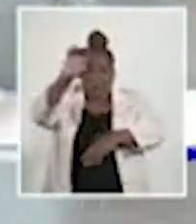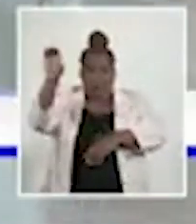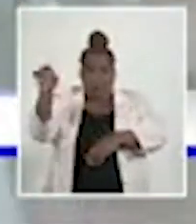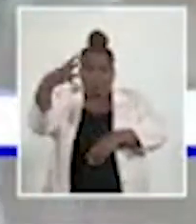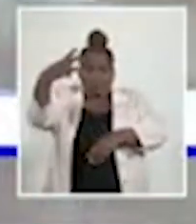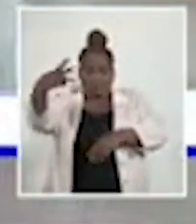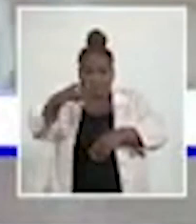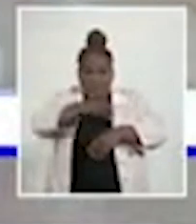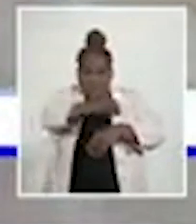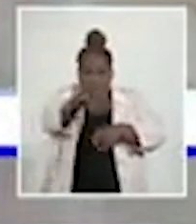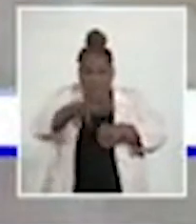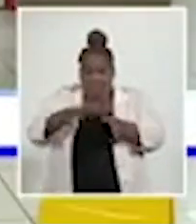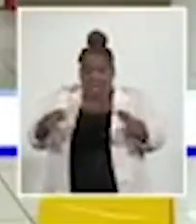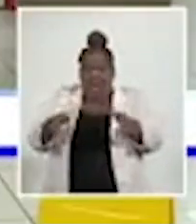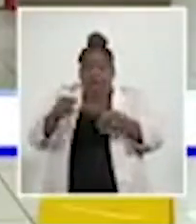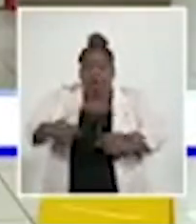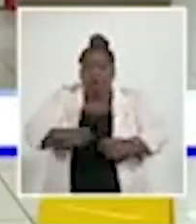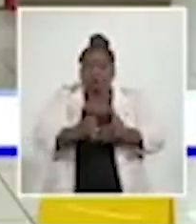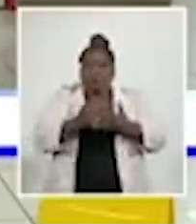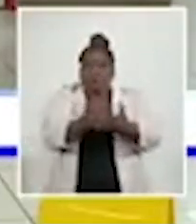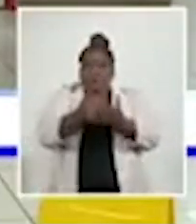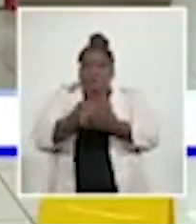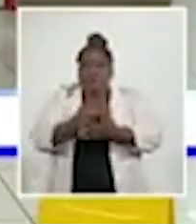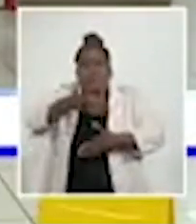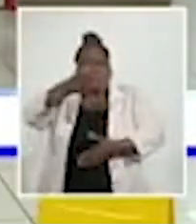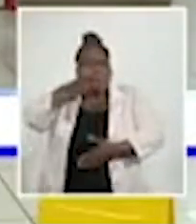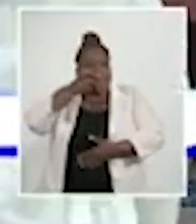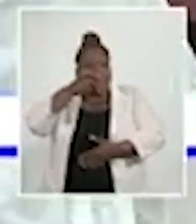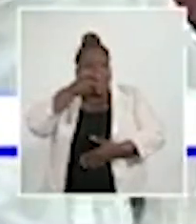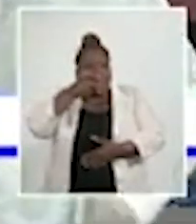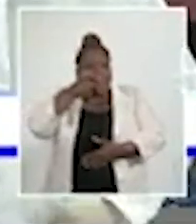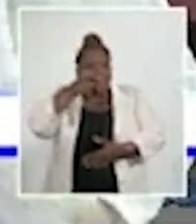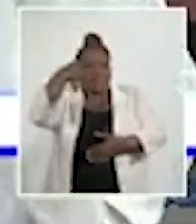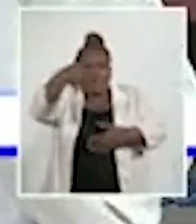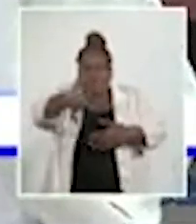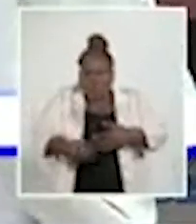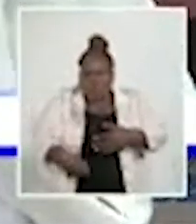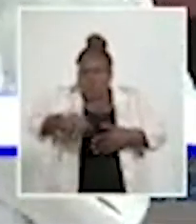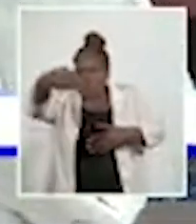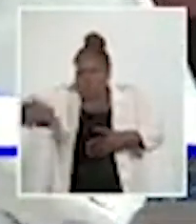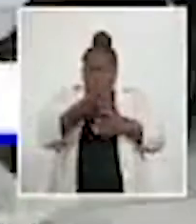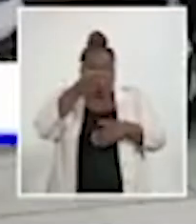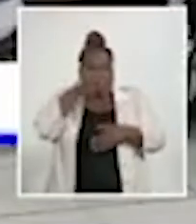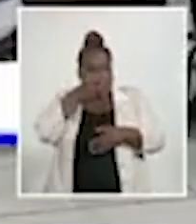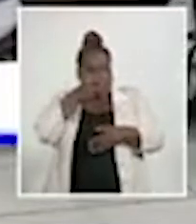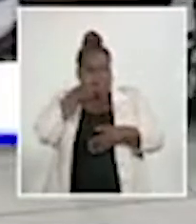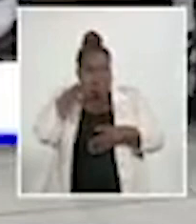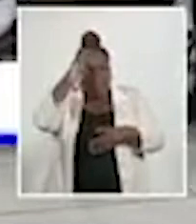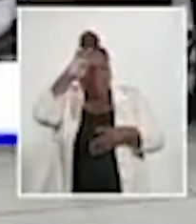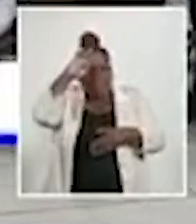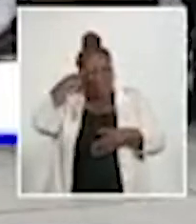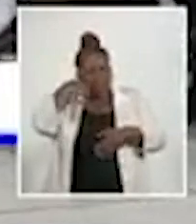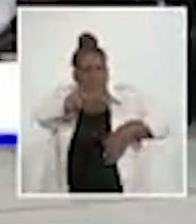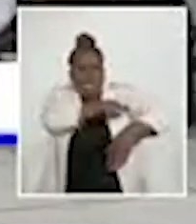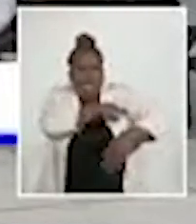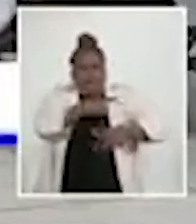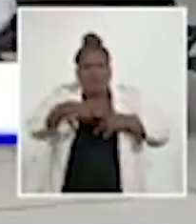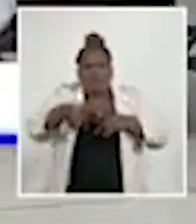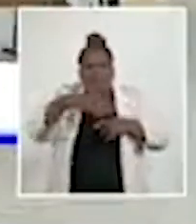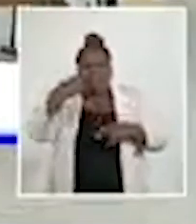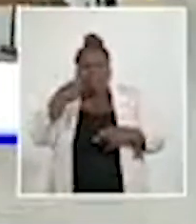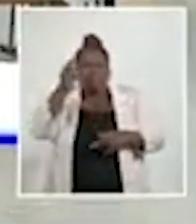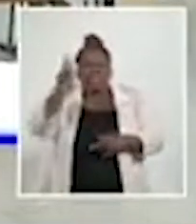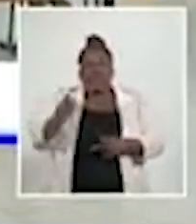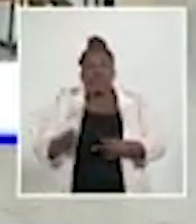surinam lo cerró desde el pasado 6 de febrero y no parece estar cercano el momento en el cual lo